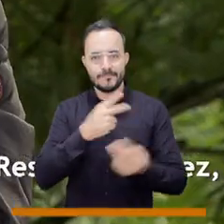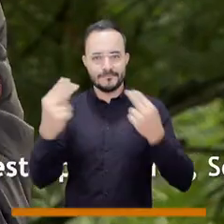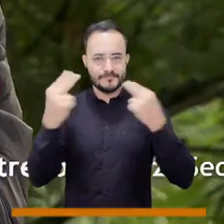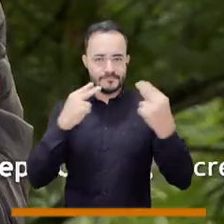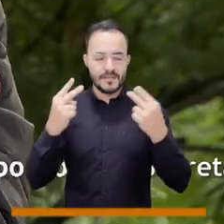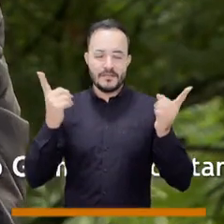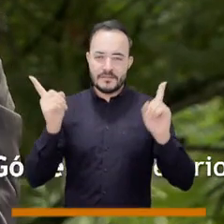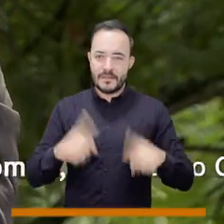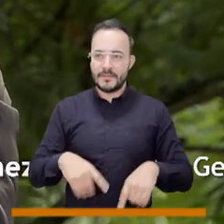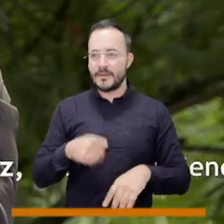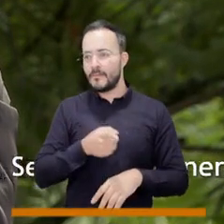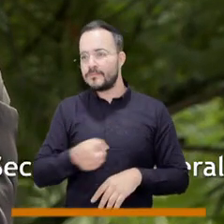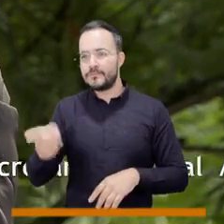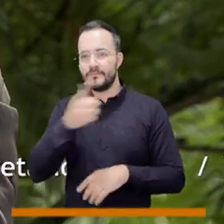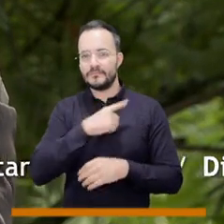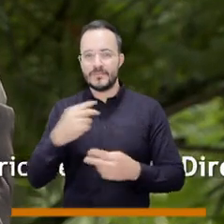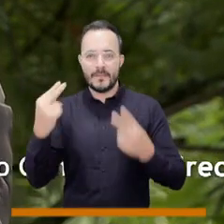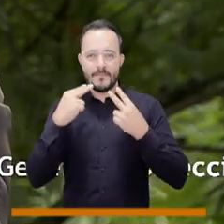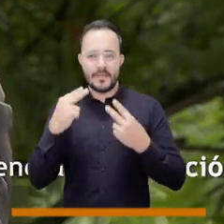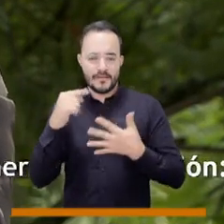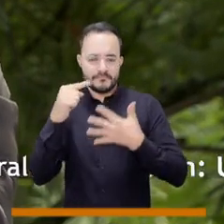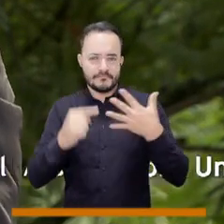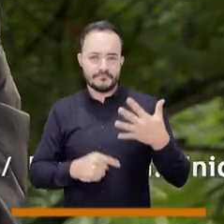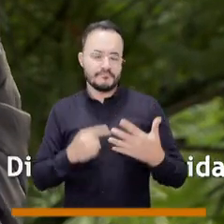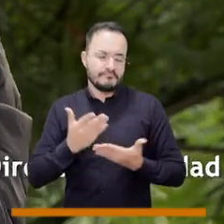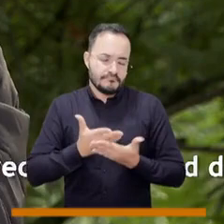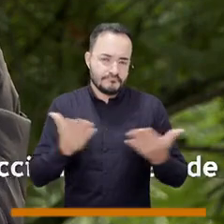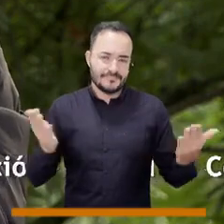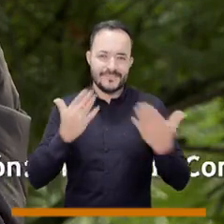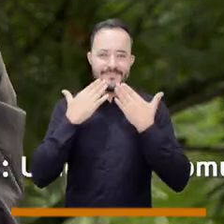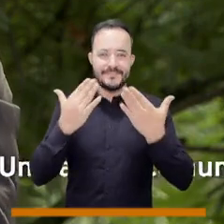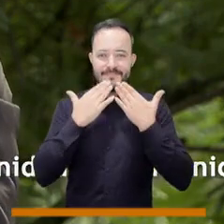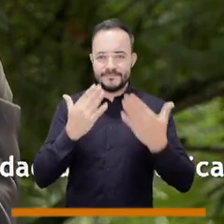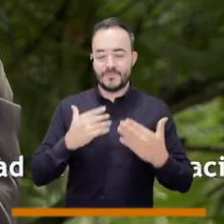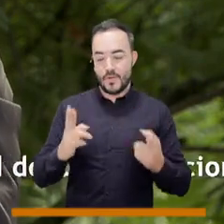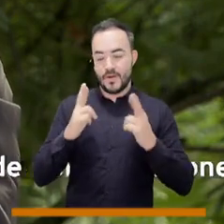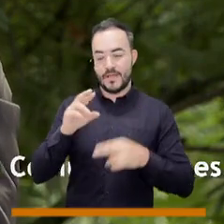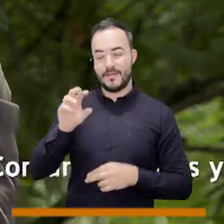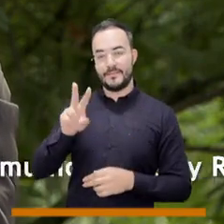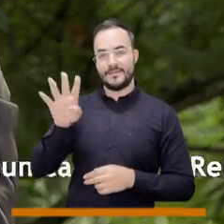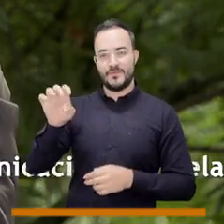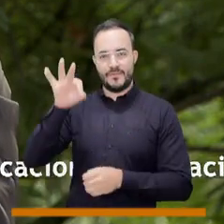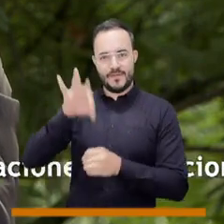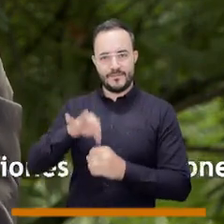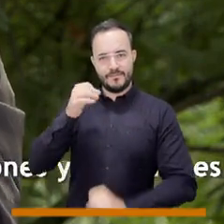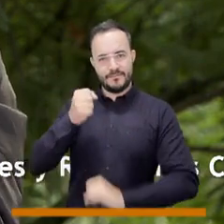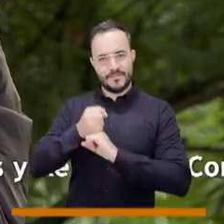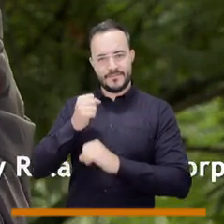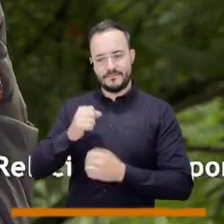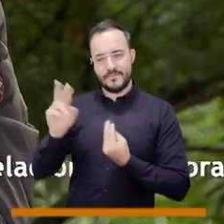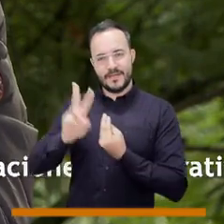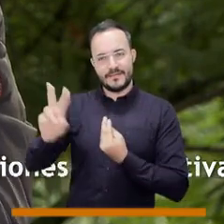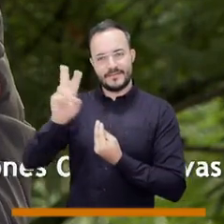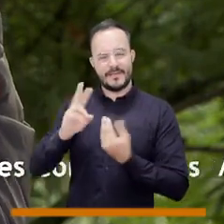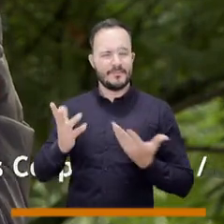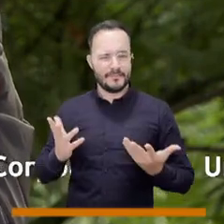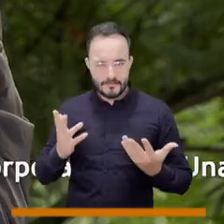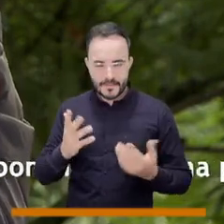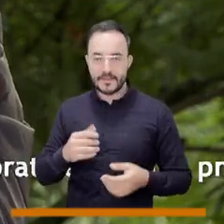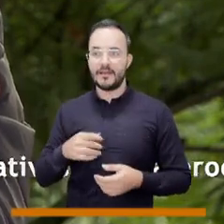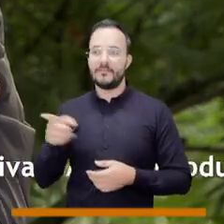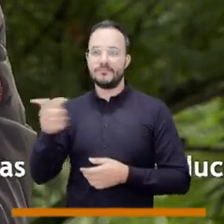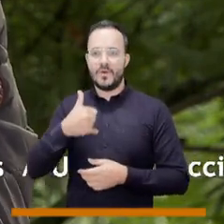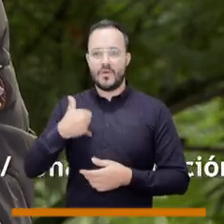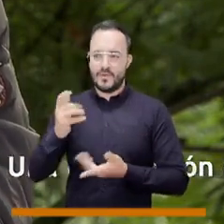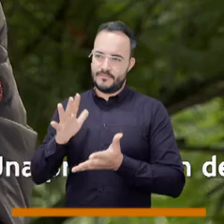a ti y a todas las personas que nos siguen desde sus televisores y que nos apoyen en este 29 de octubre en el Partido Verde a transformar